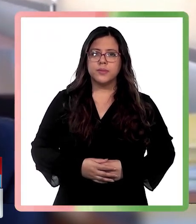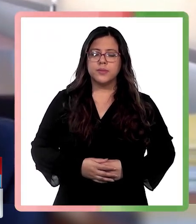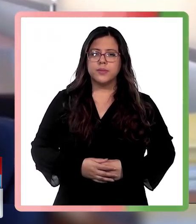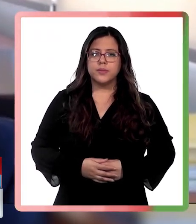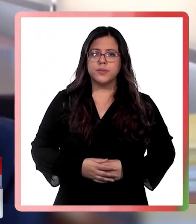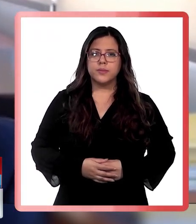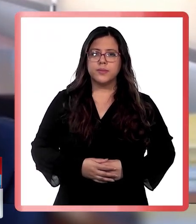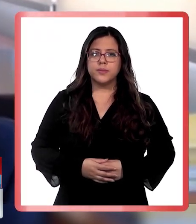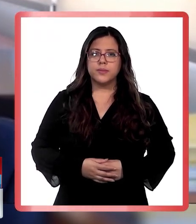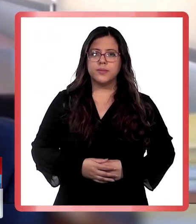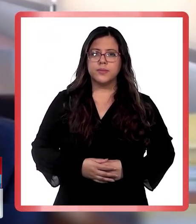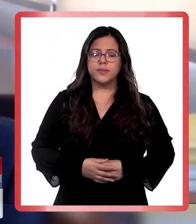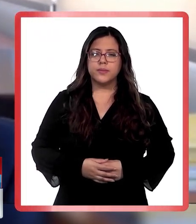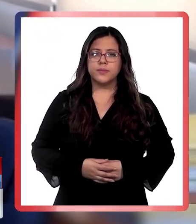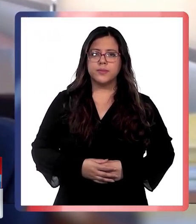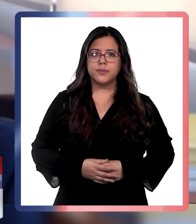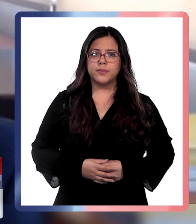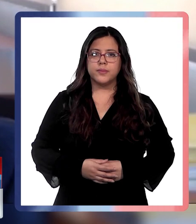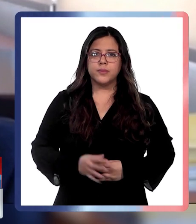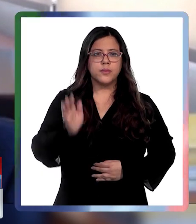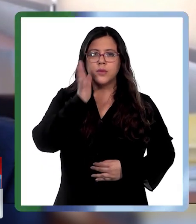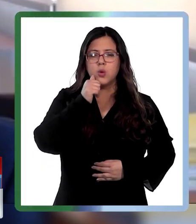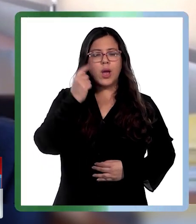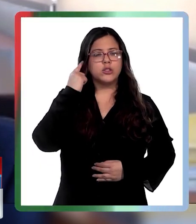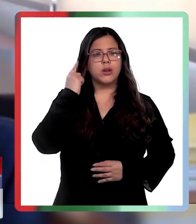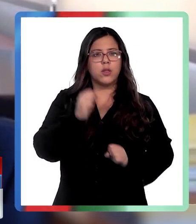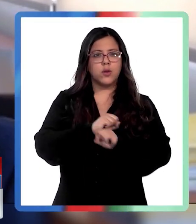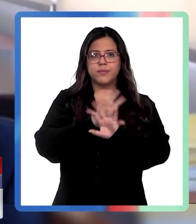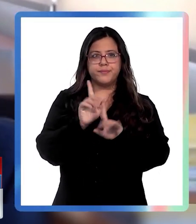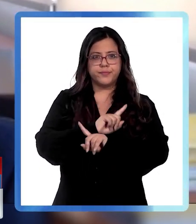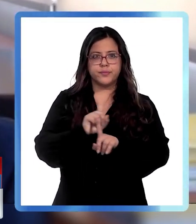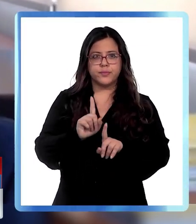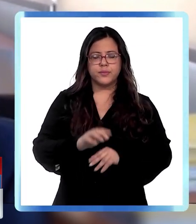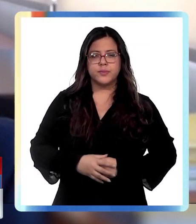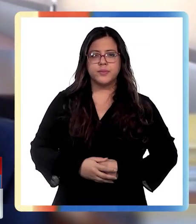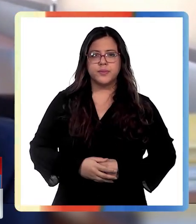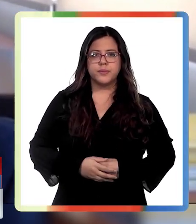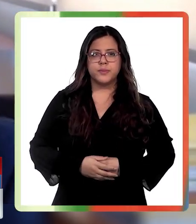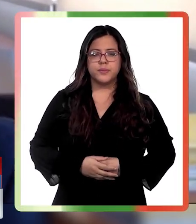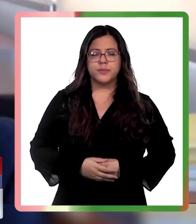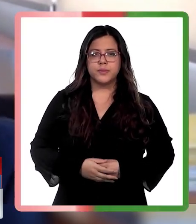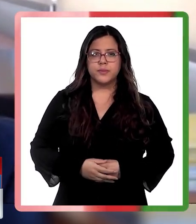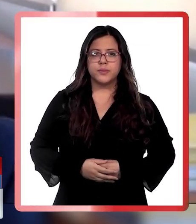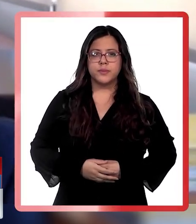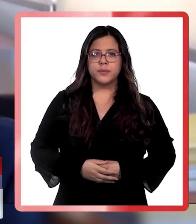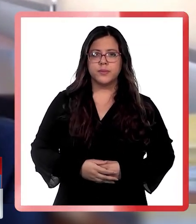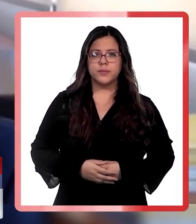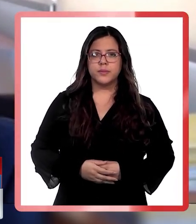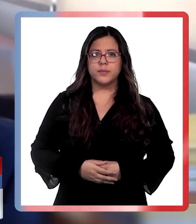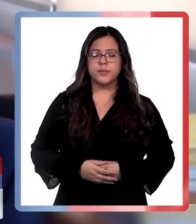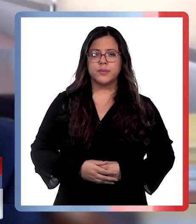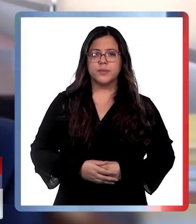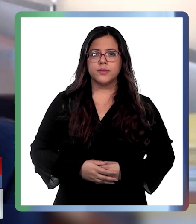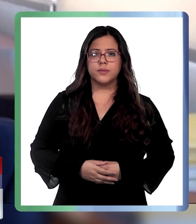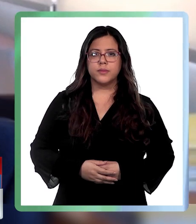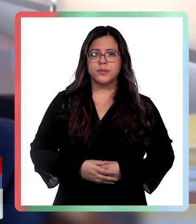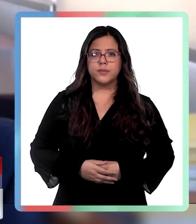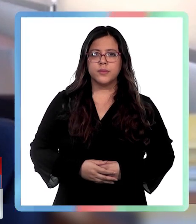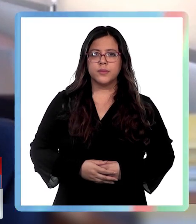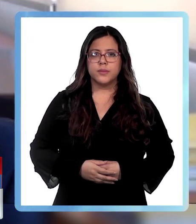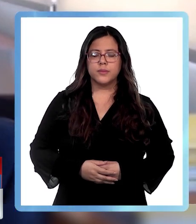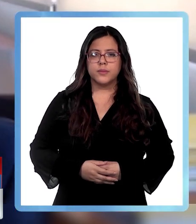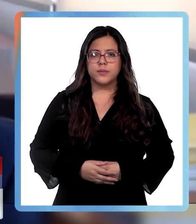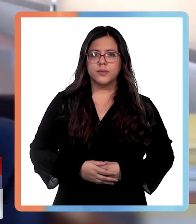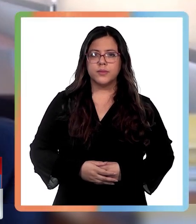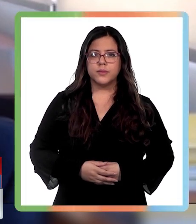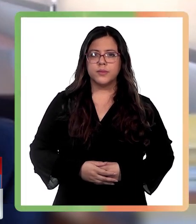la revisión de las propias rendiciones de Democracia Viva con ocasión de los cargos fiscales otros otorgados y otras funciones en favor de otras